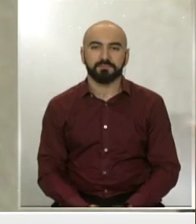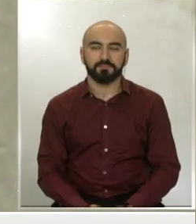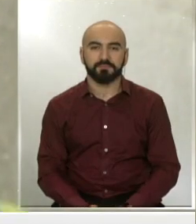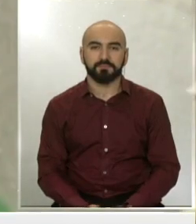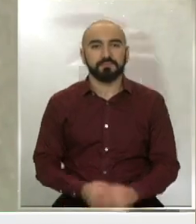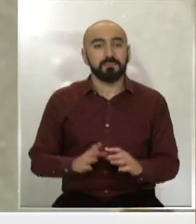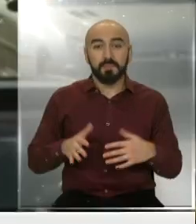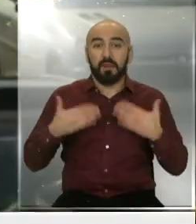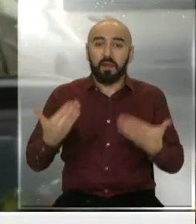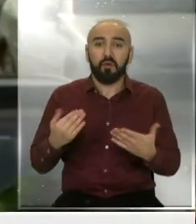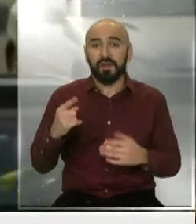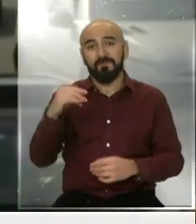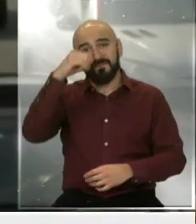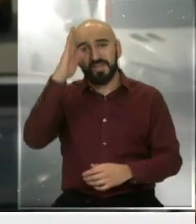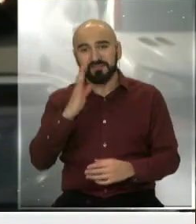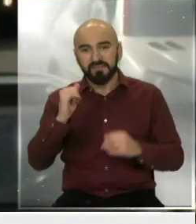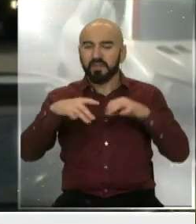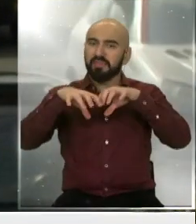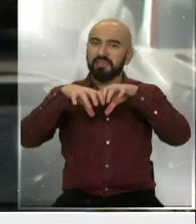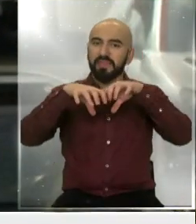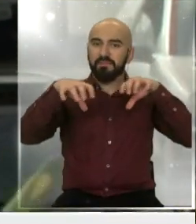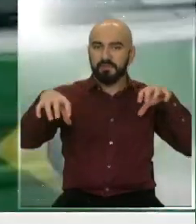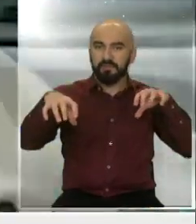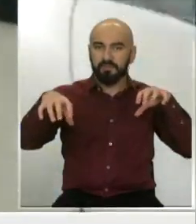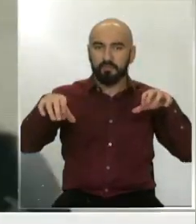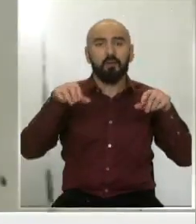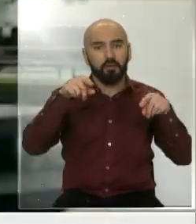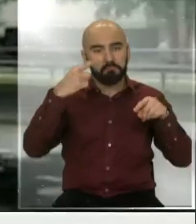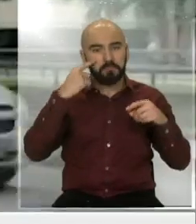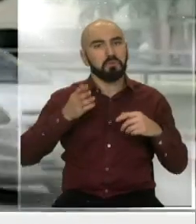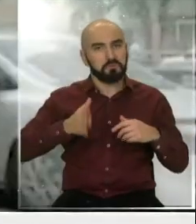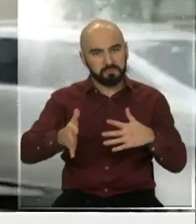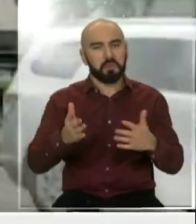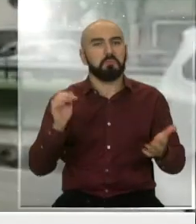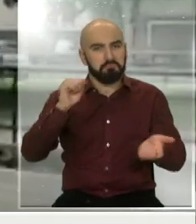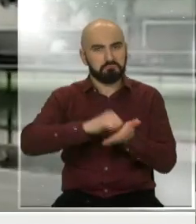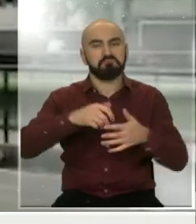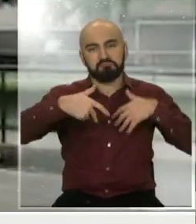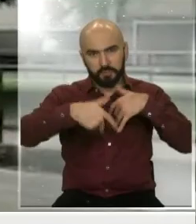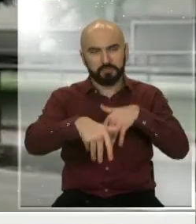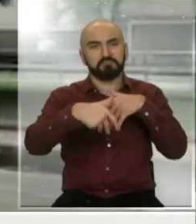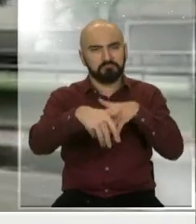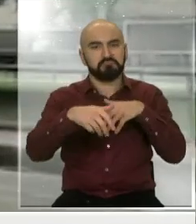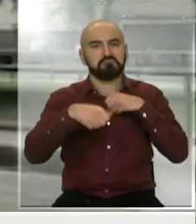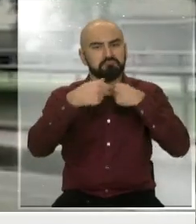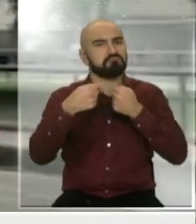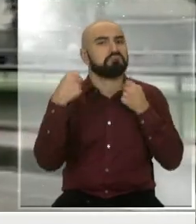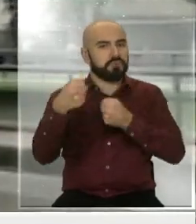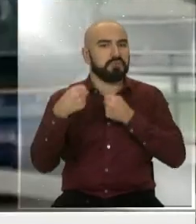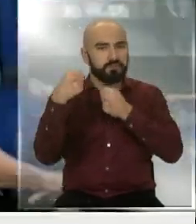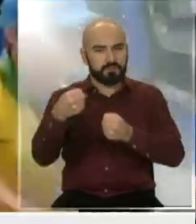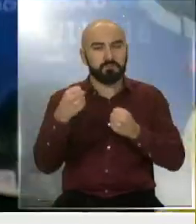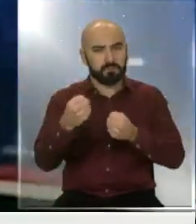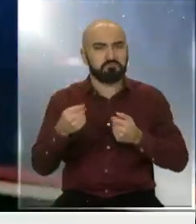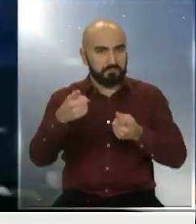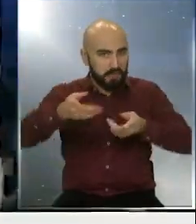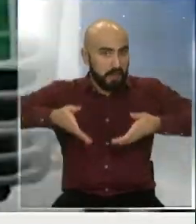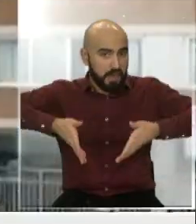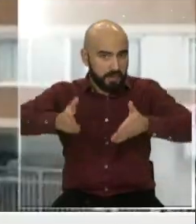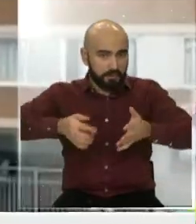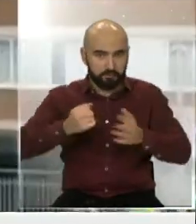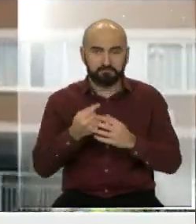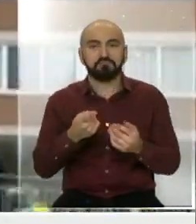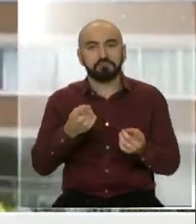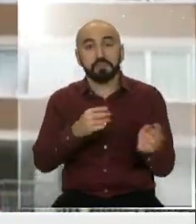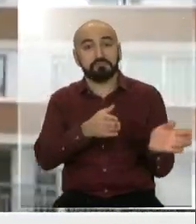Por ahora, un Brasil dividido. Así continuaron las protestas pro-Bolsonaro y anti-confinamiento por las calles del país. Mientras,